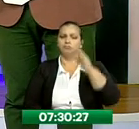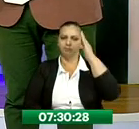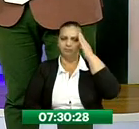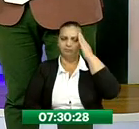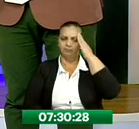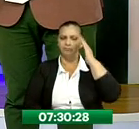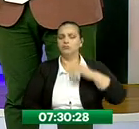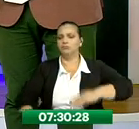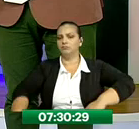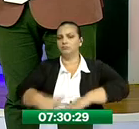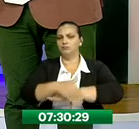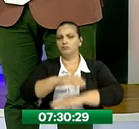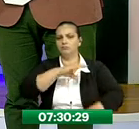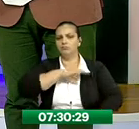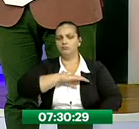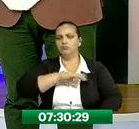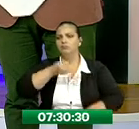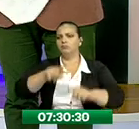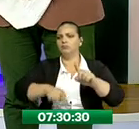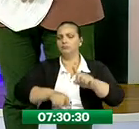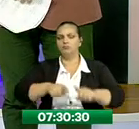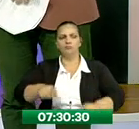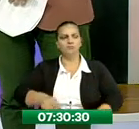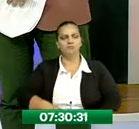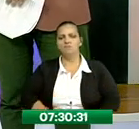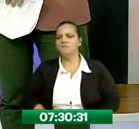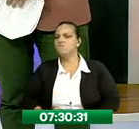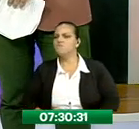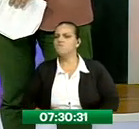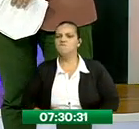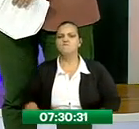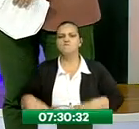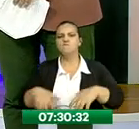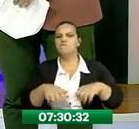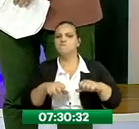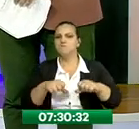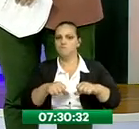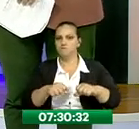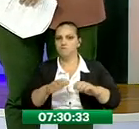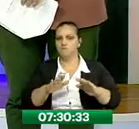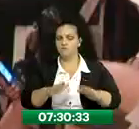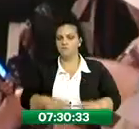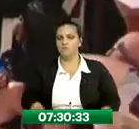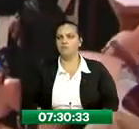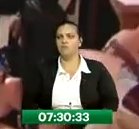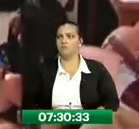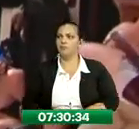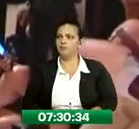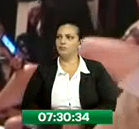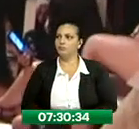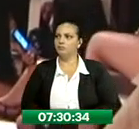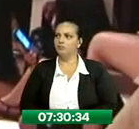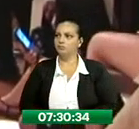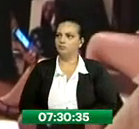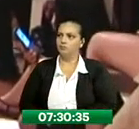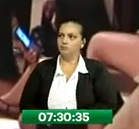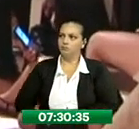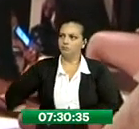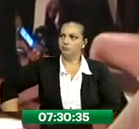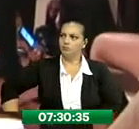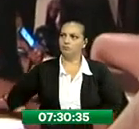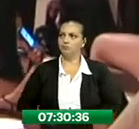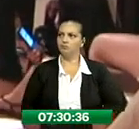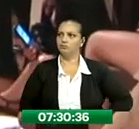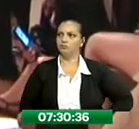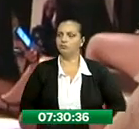cual invitó a activistas nacionales y extranjeras. Pues yo también vine porque me enteré de que iba a haber